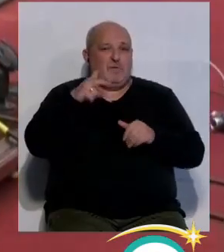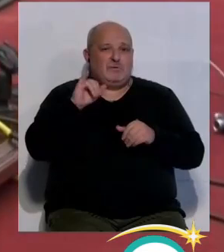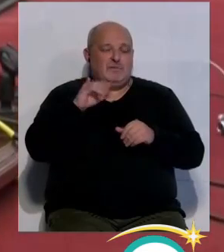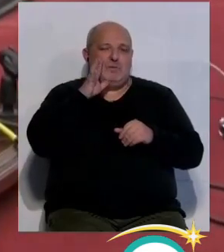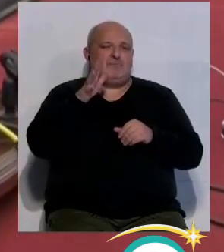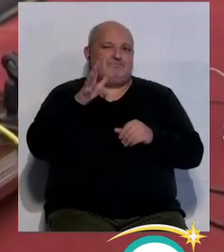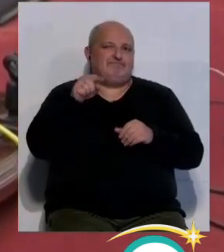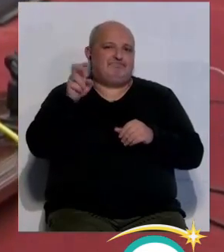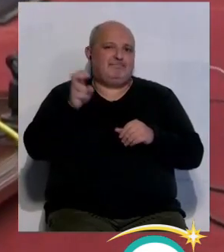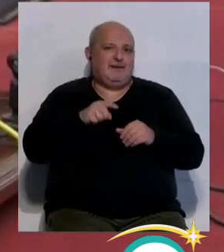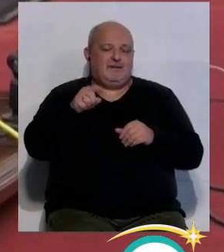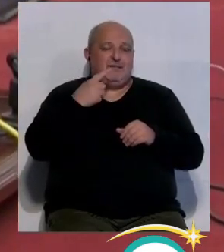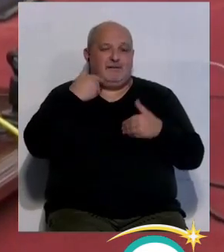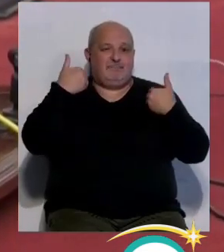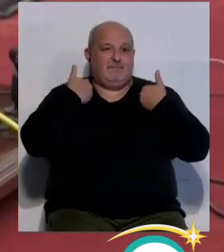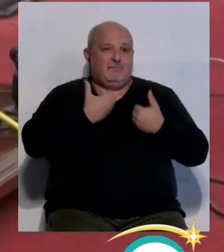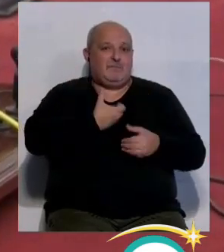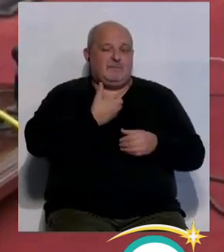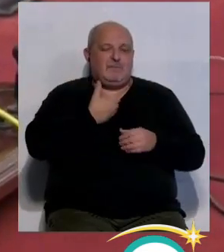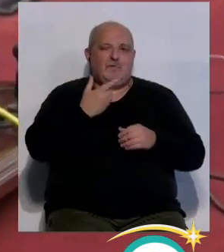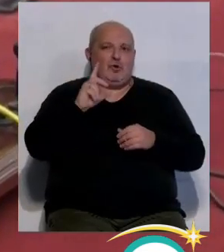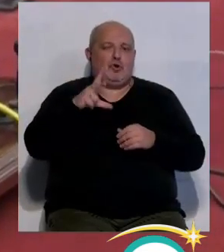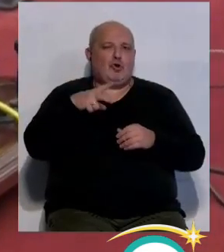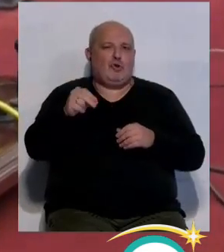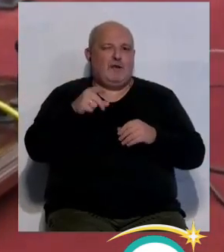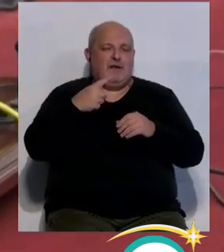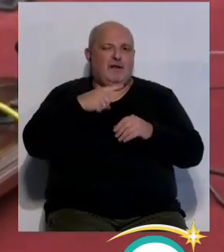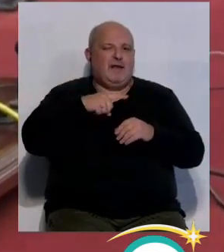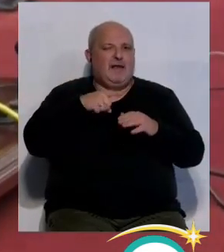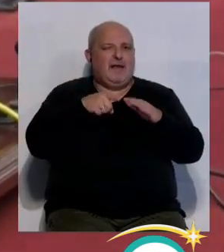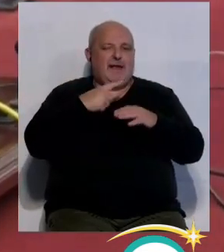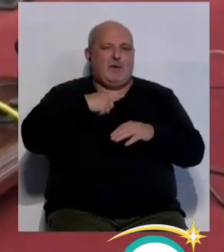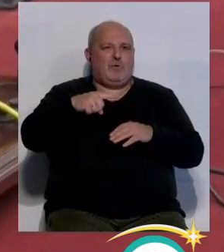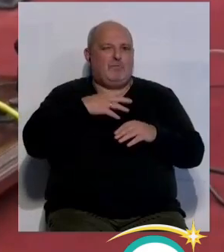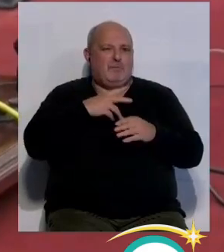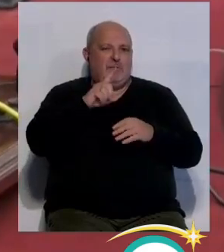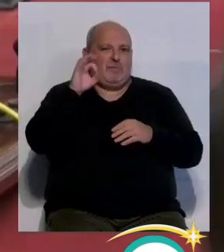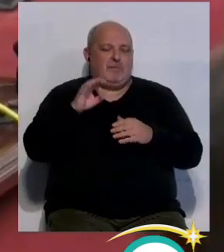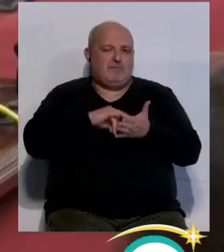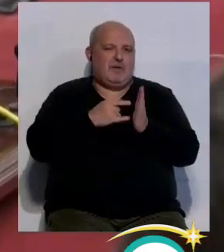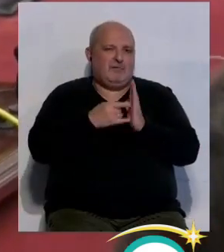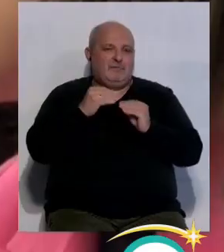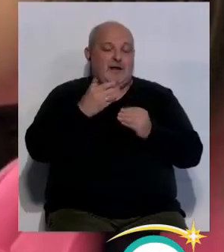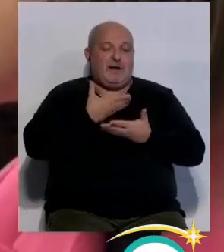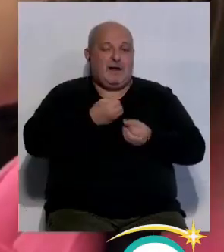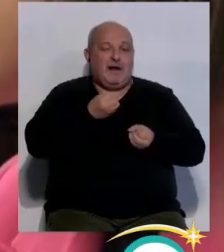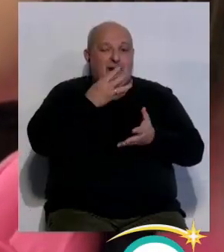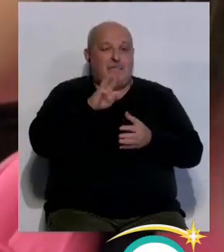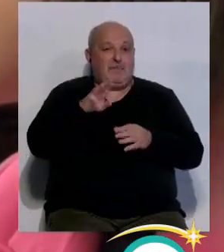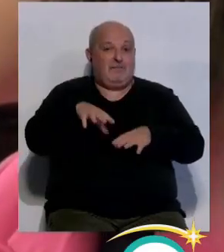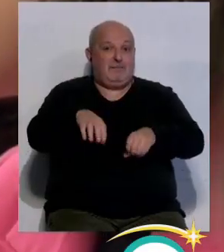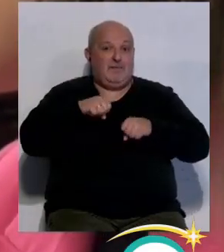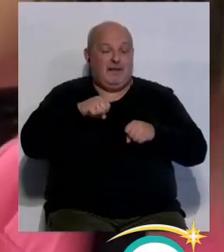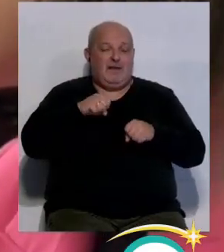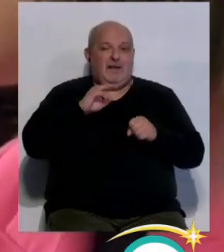es la razón que esgrimen desde el consistorio ante la no ejecución del 100% del proyecto. Como ha explicado el alcalde, cuando el PP llegó